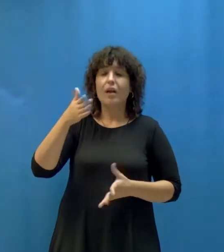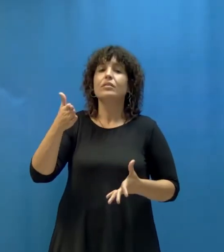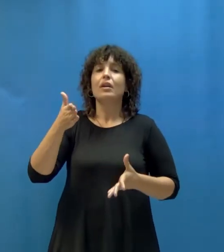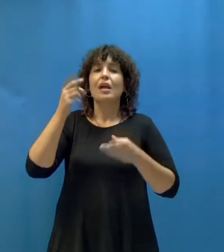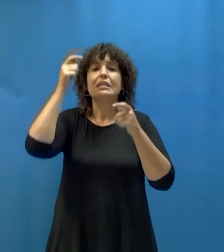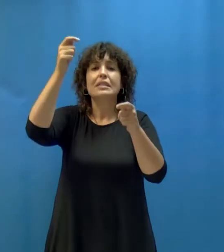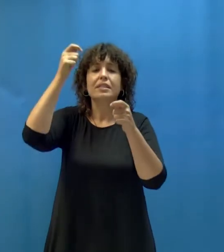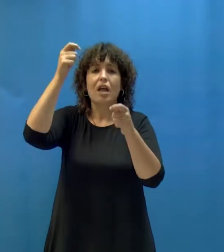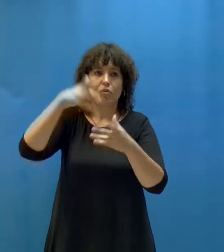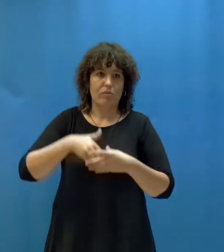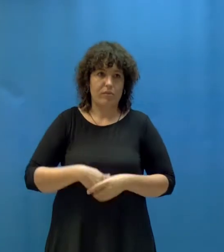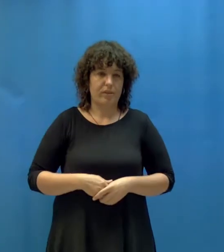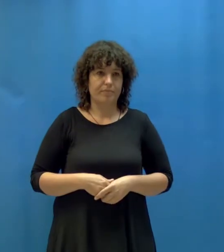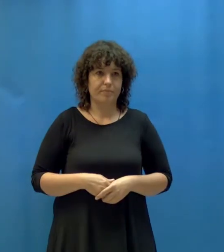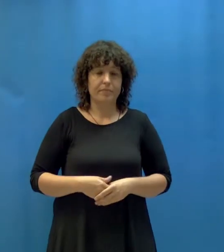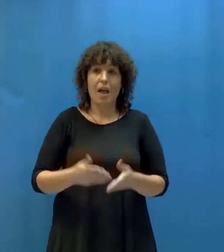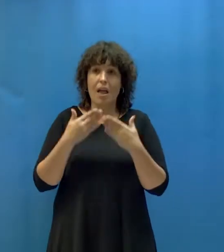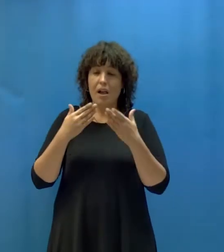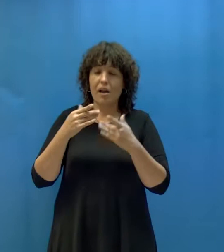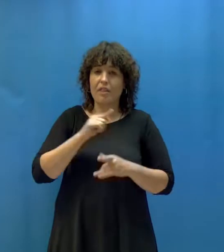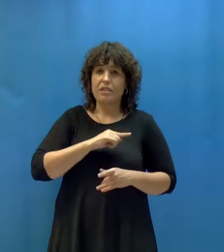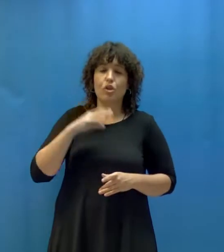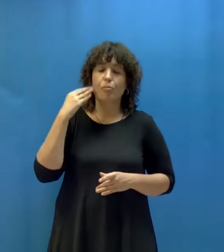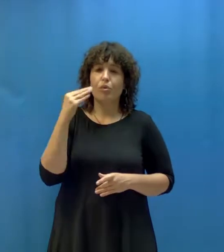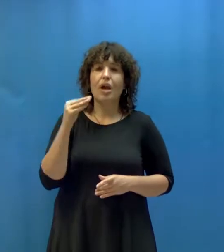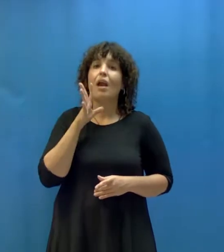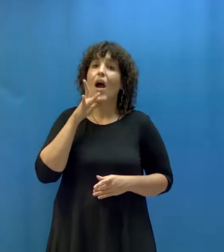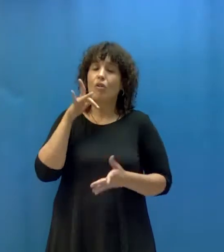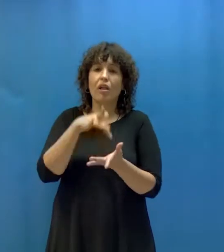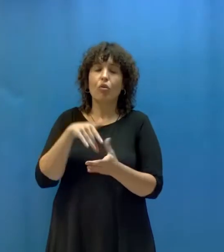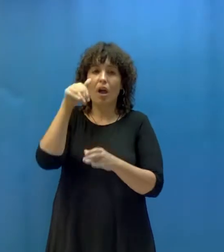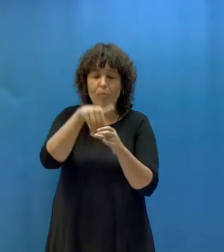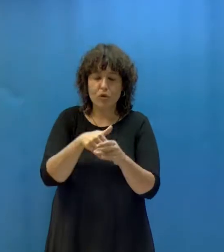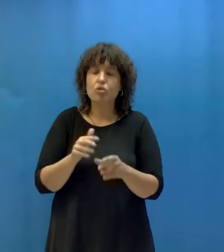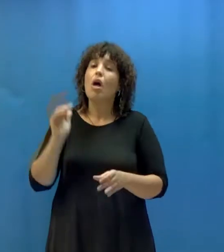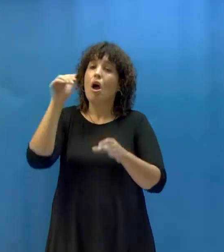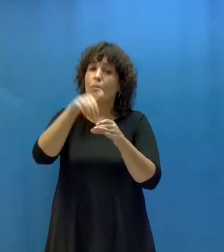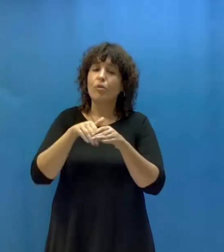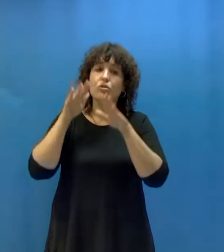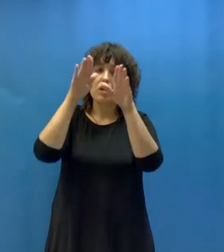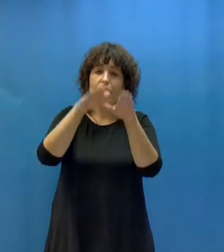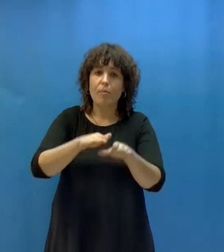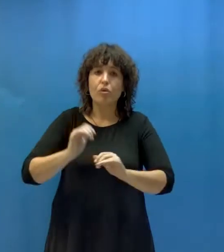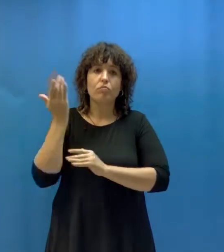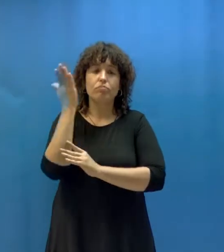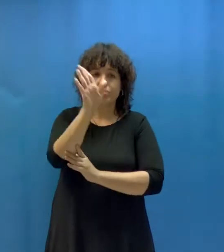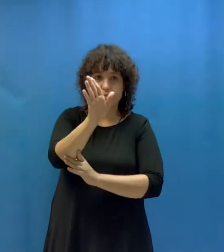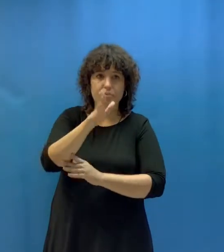Gràcies, senyor Porcar. Així que passem a votació. Senyor Zamora, vots a favor de la iniciativa?